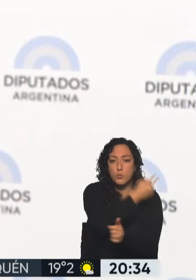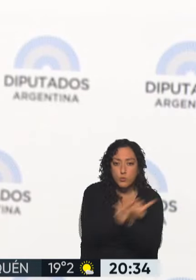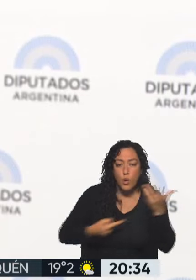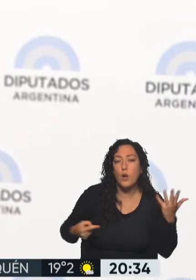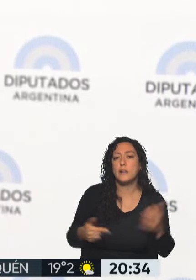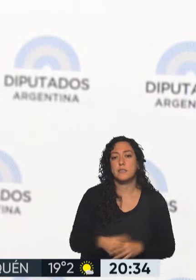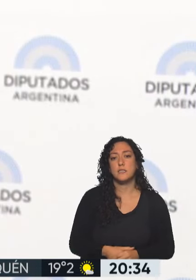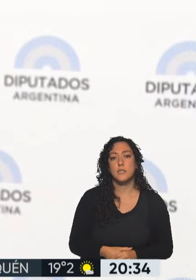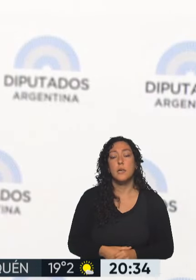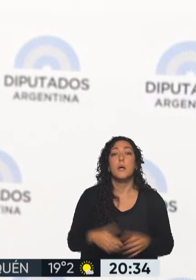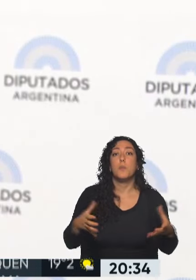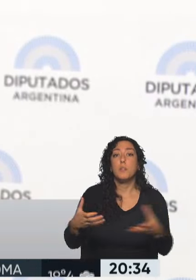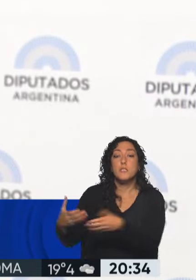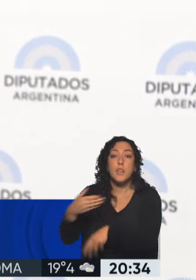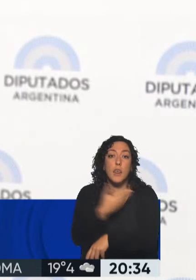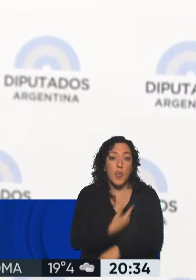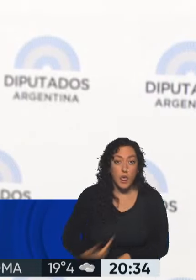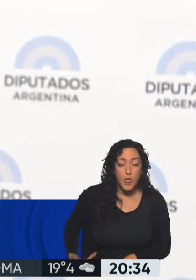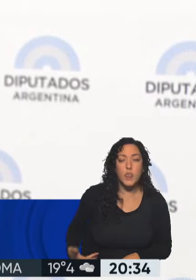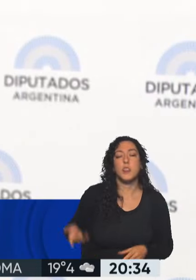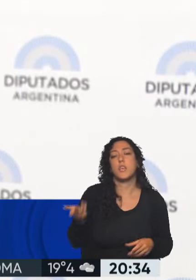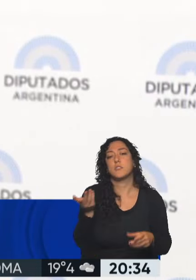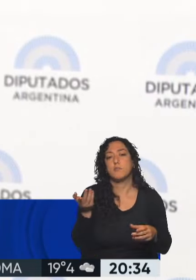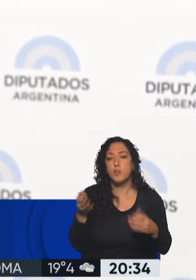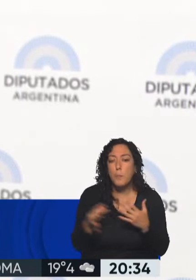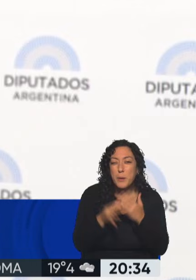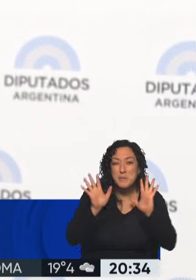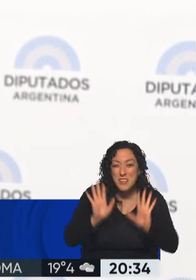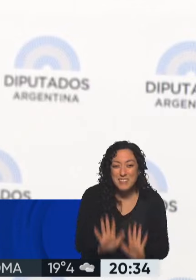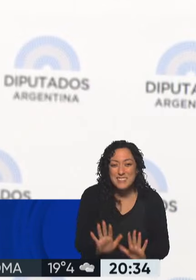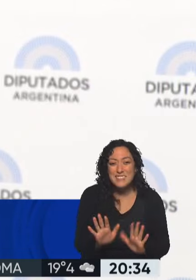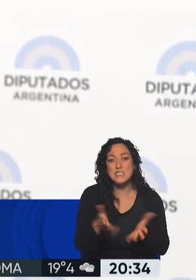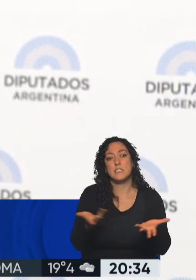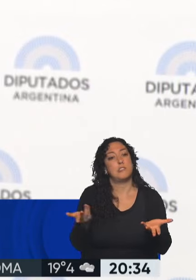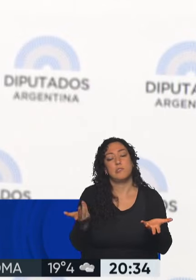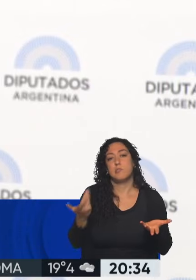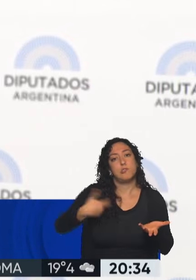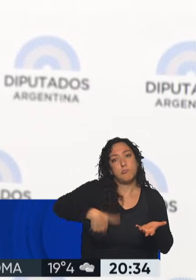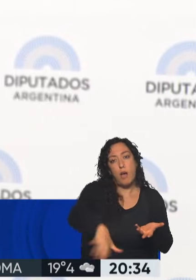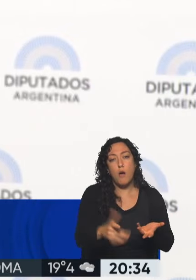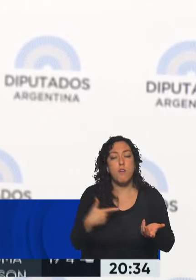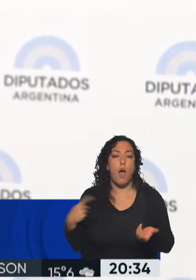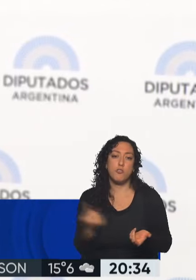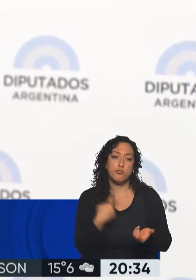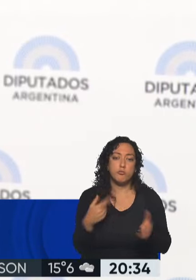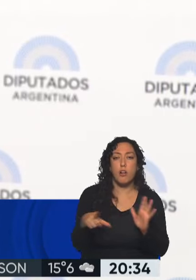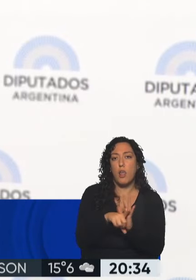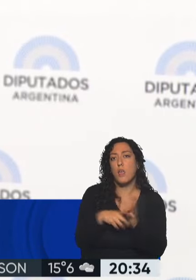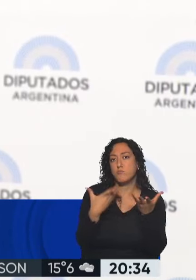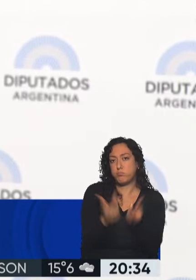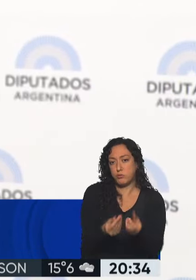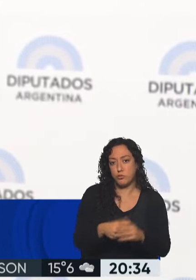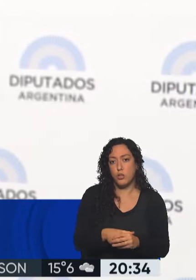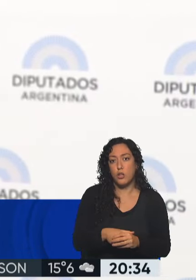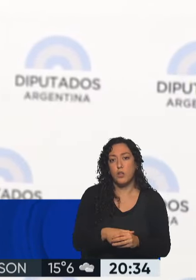compromiso de los presidentes de bloque y los bloques del acompañamiento es así, bueno, vamos a acompañar esta ley. En el caso nuestro nos